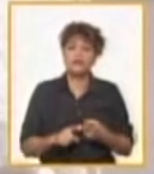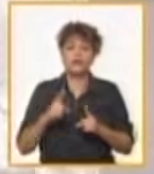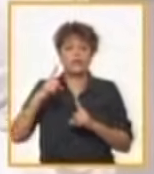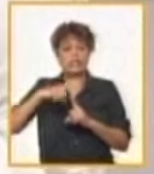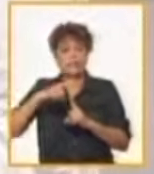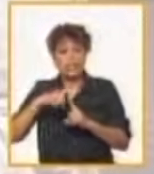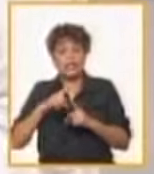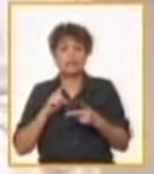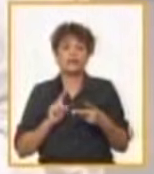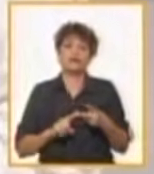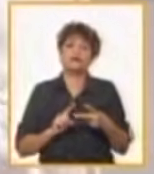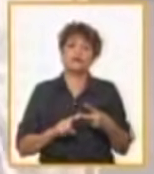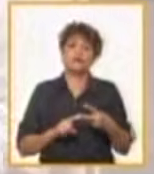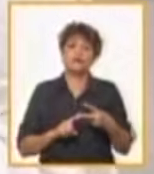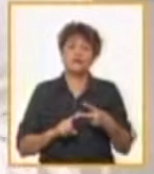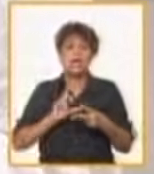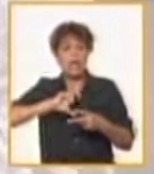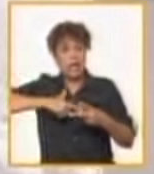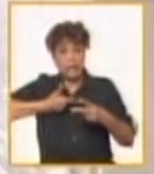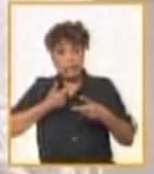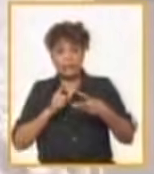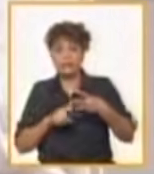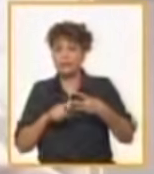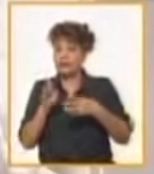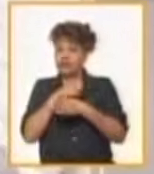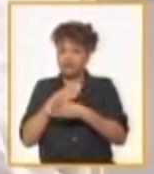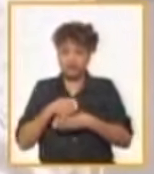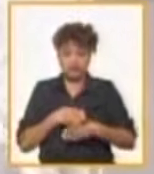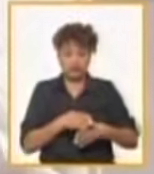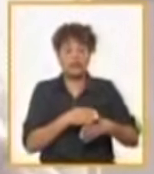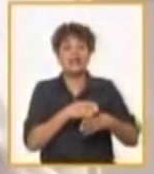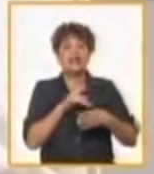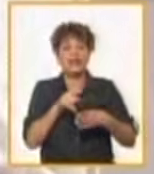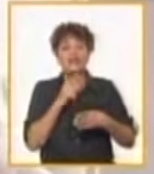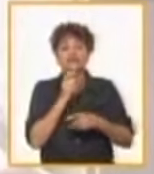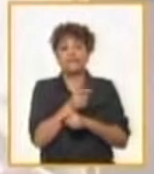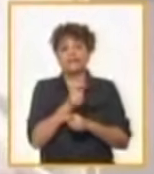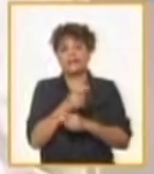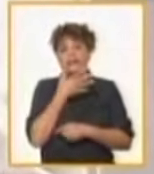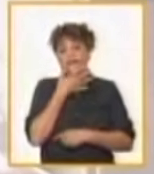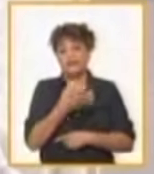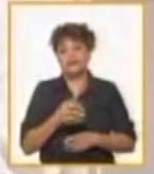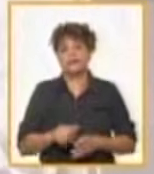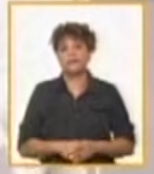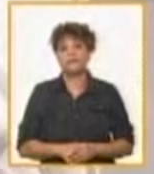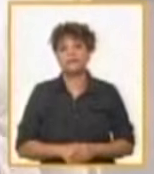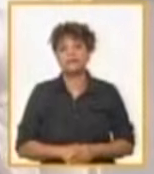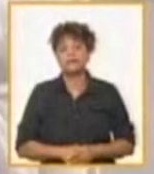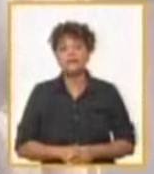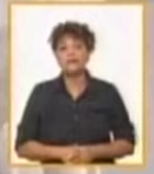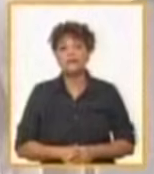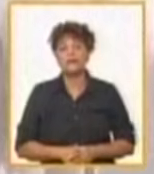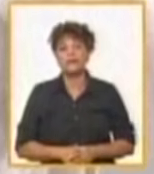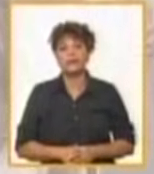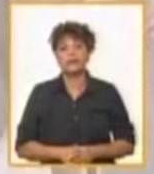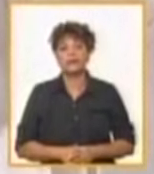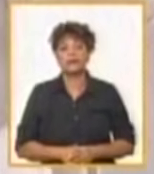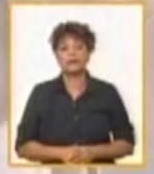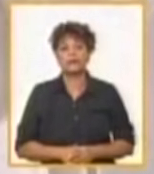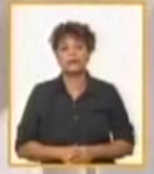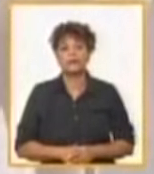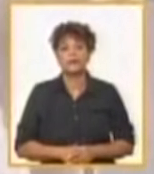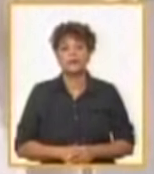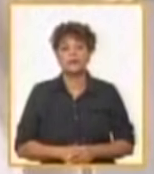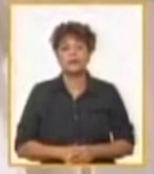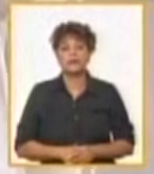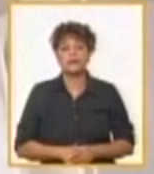técnico, artístico, etcétera. Entonces eso me parece hoy fundamental. Por eso